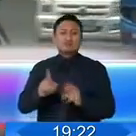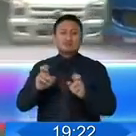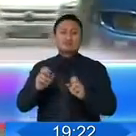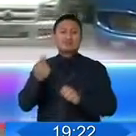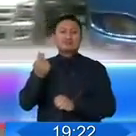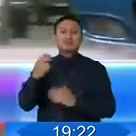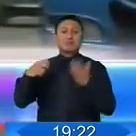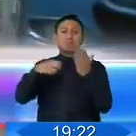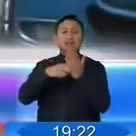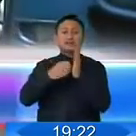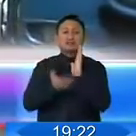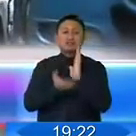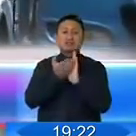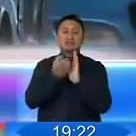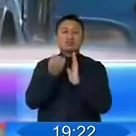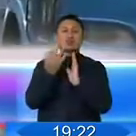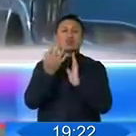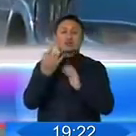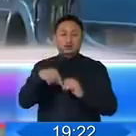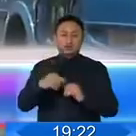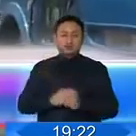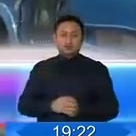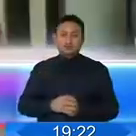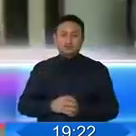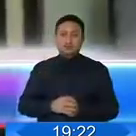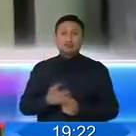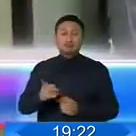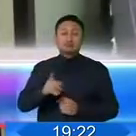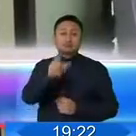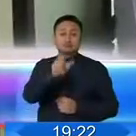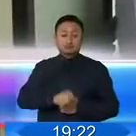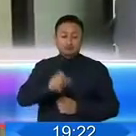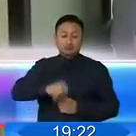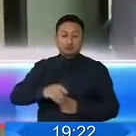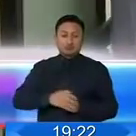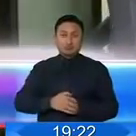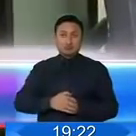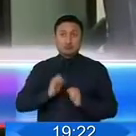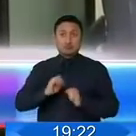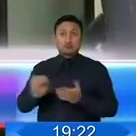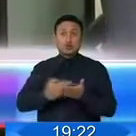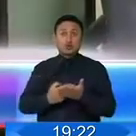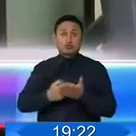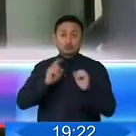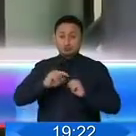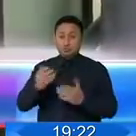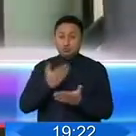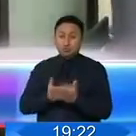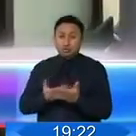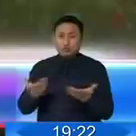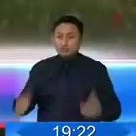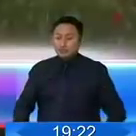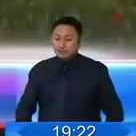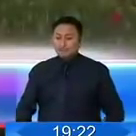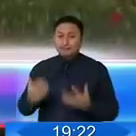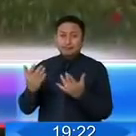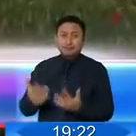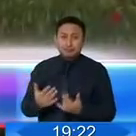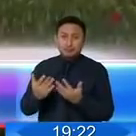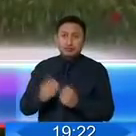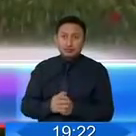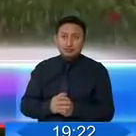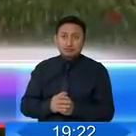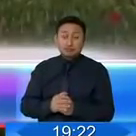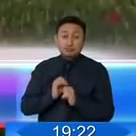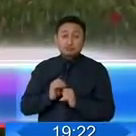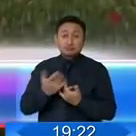tarifas del pasaje de buses urbanos de la ciudad, los transportistas llegaron puntuales para conocer dicha propuesta que se tenía previsto